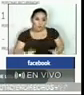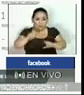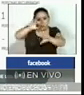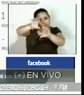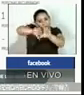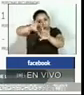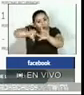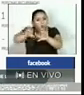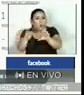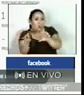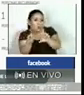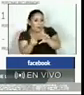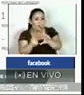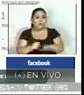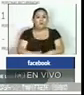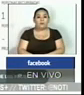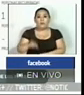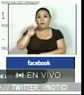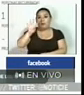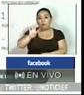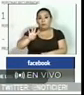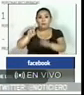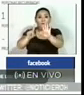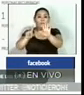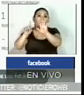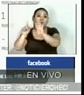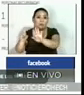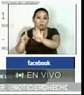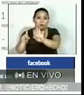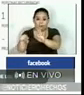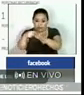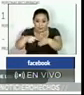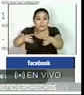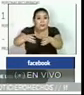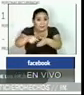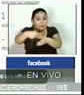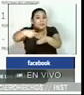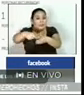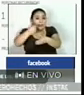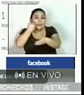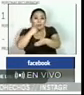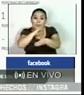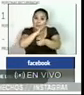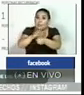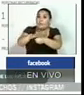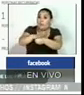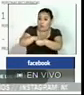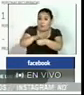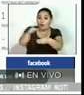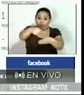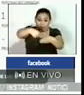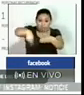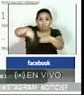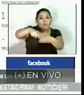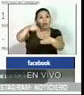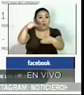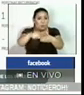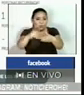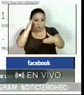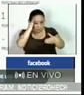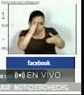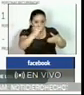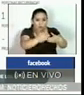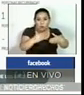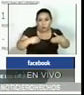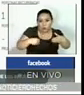de los casos atendidos. 466 casos activos, es decir, 466 personas que están recibiendo